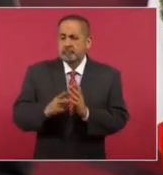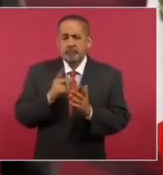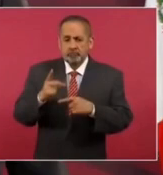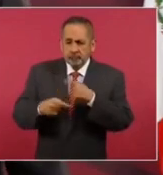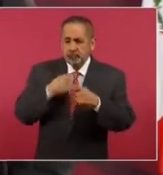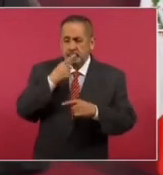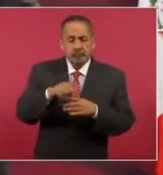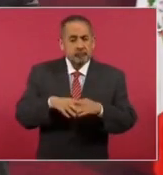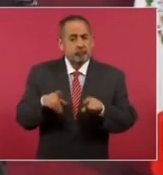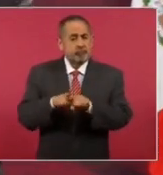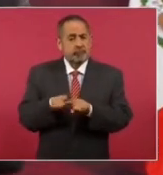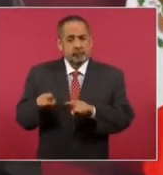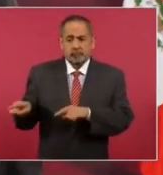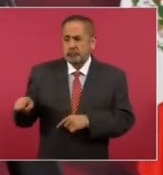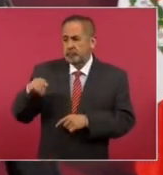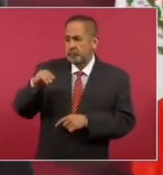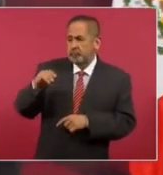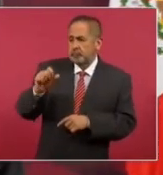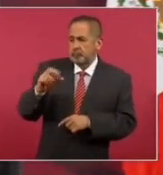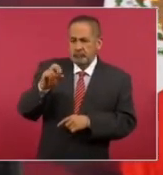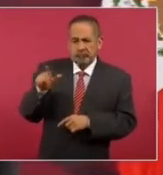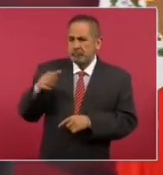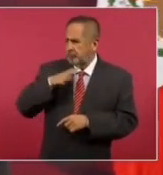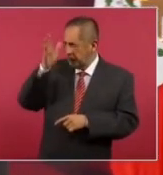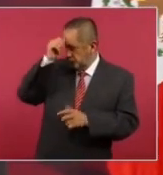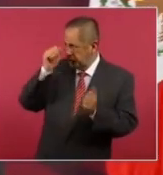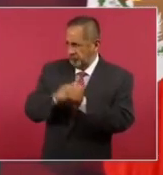dice Marcelo, y yo lo sostengo,